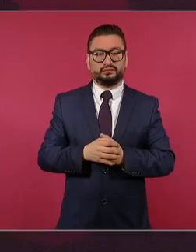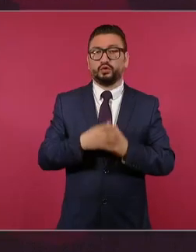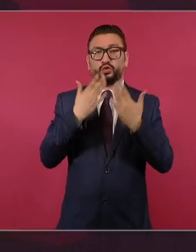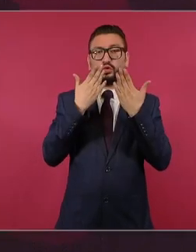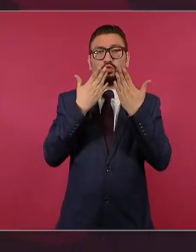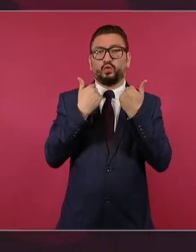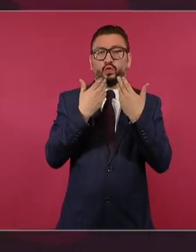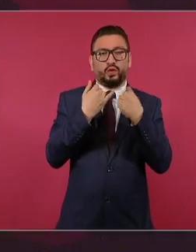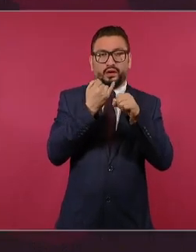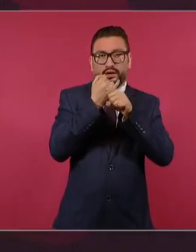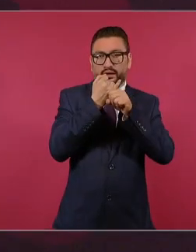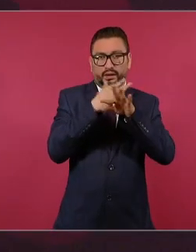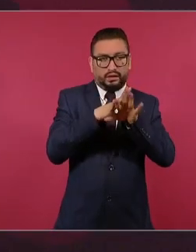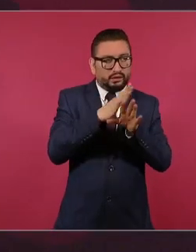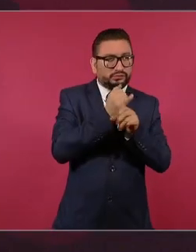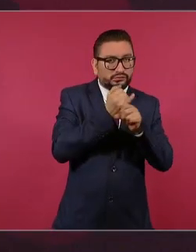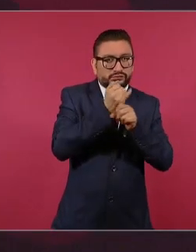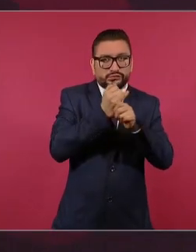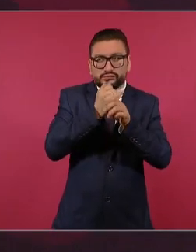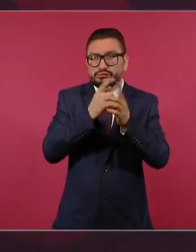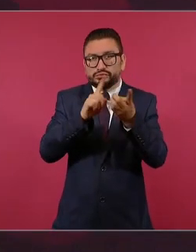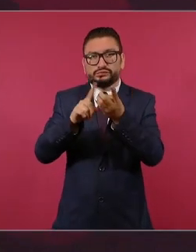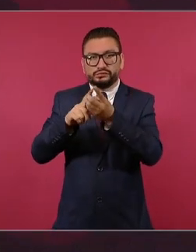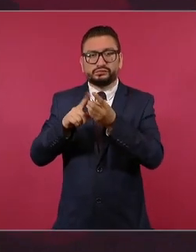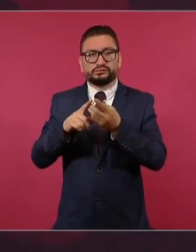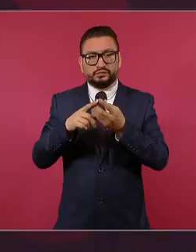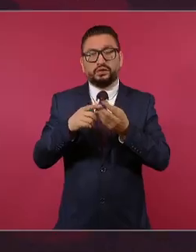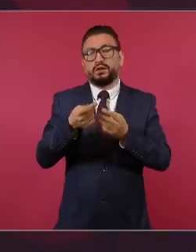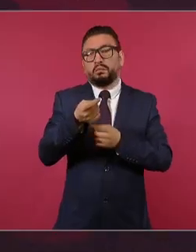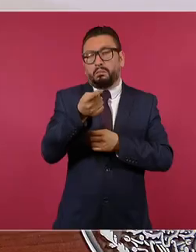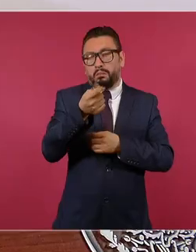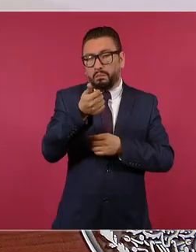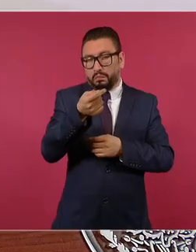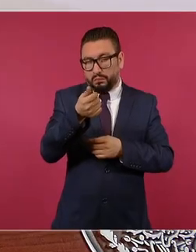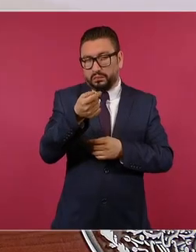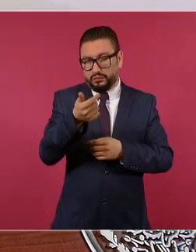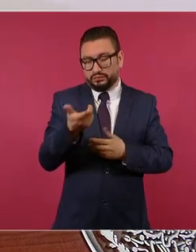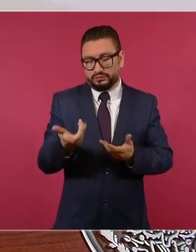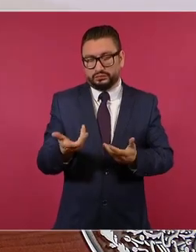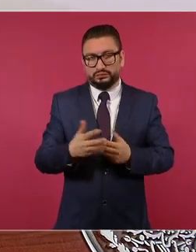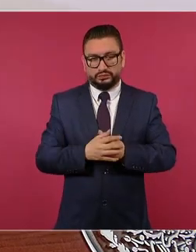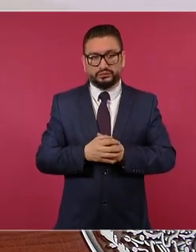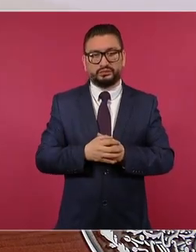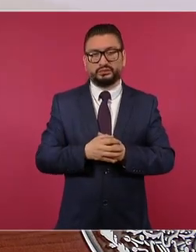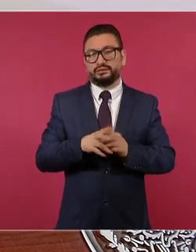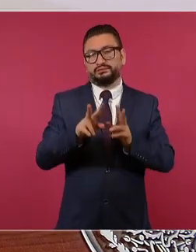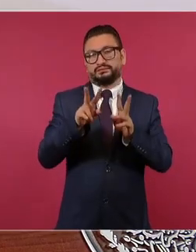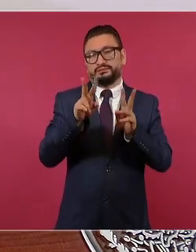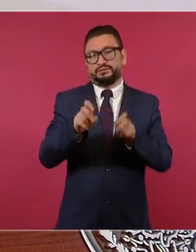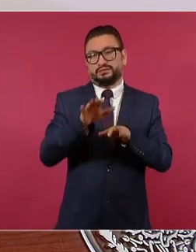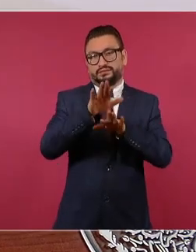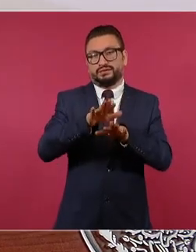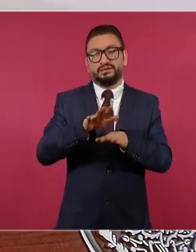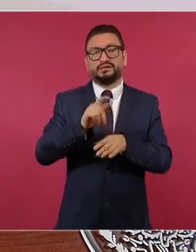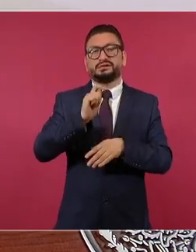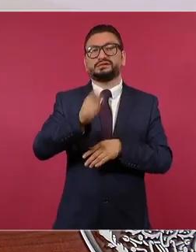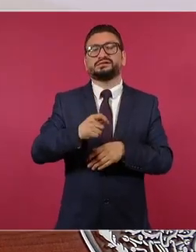fuentes documentales, son pocas, sobre la vida